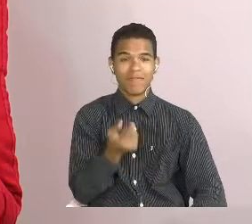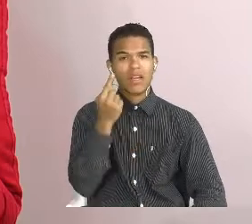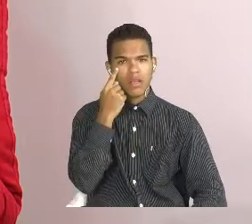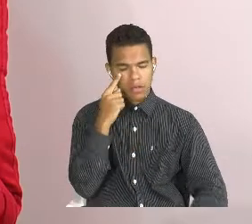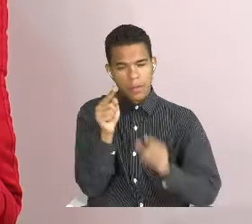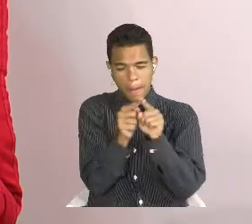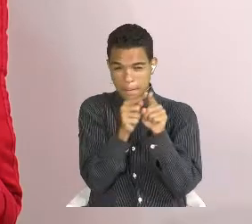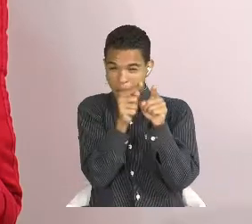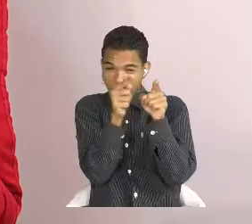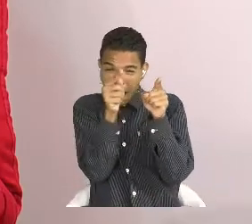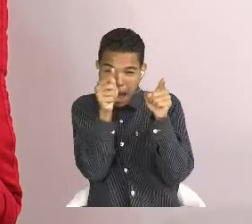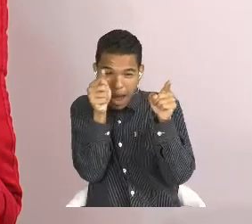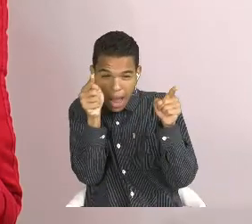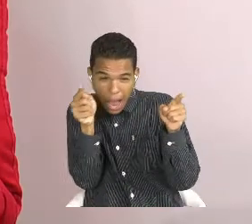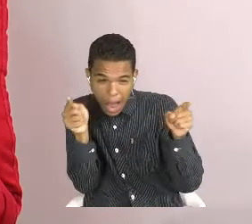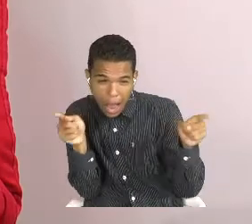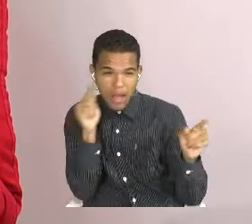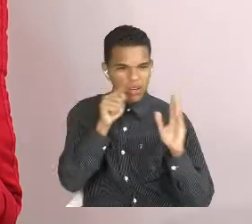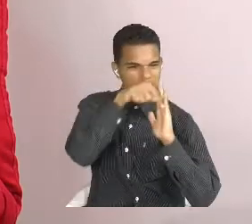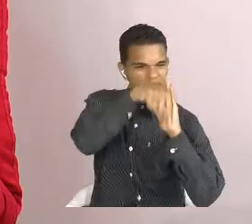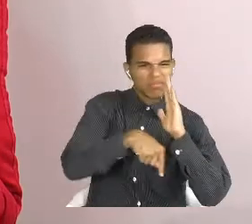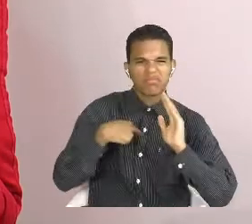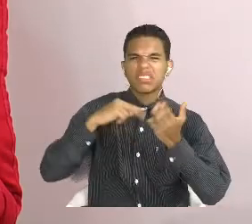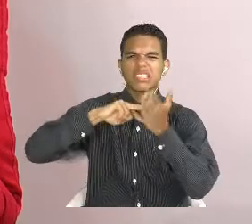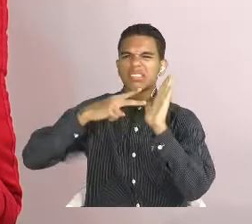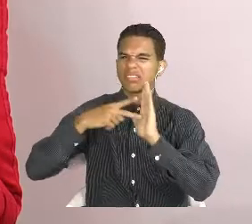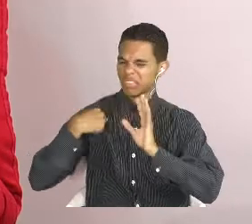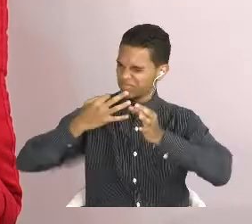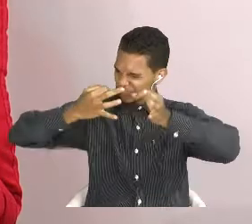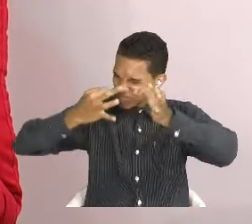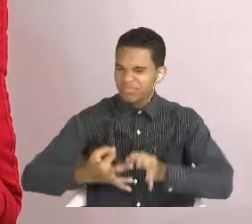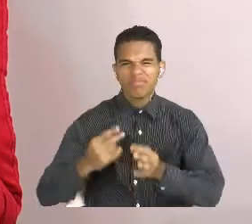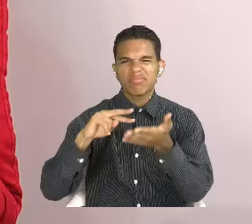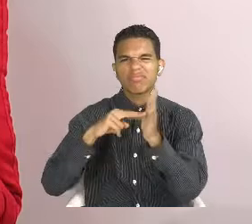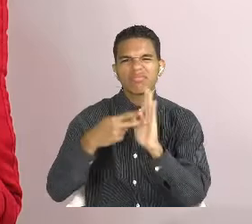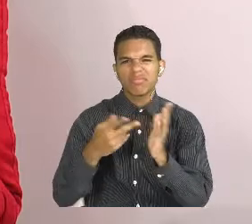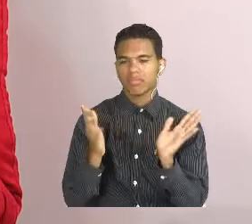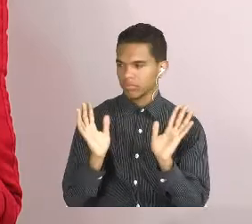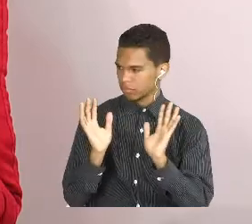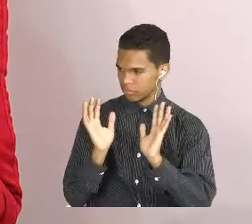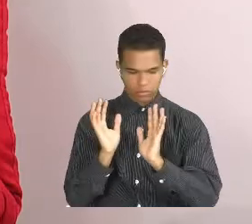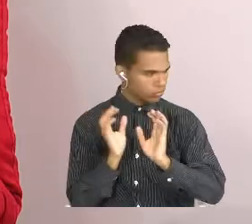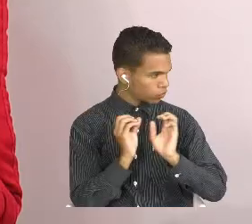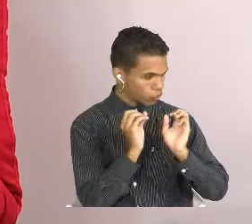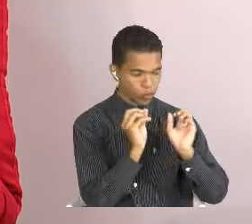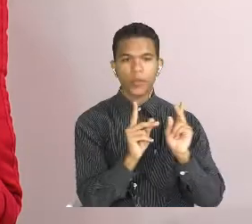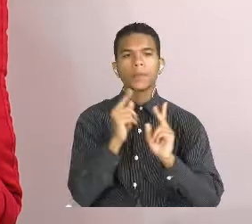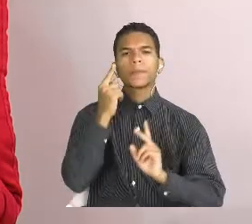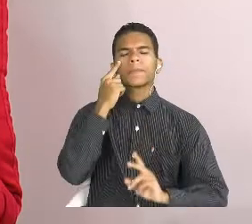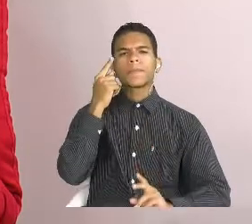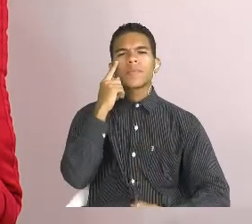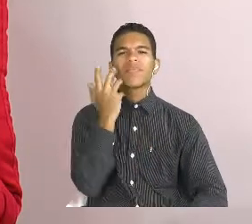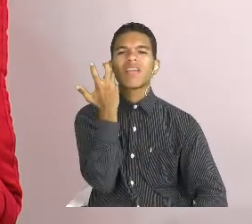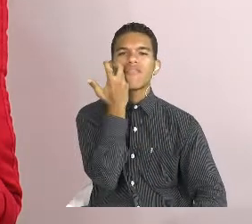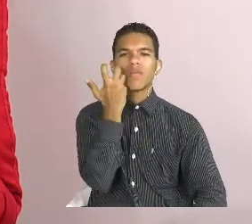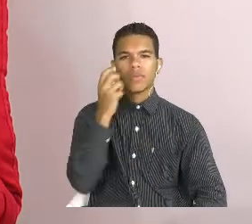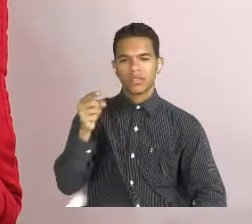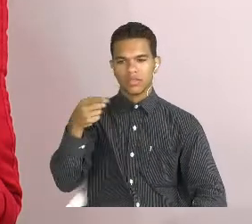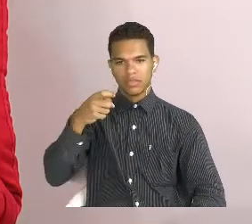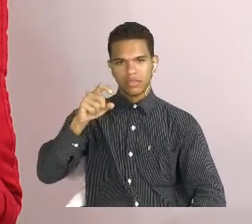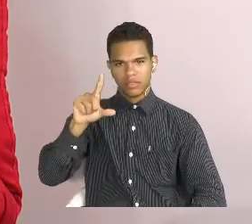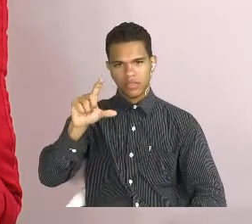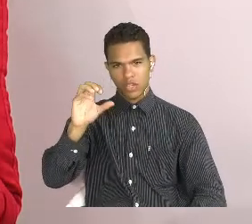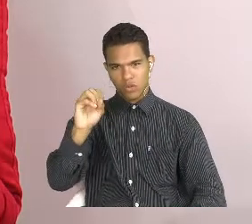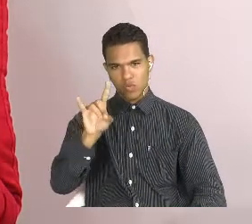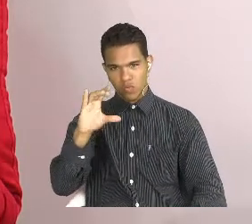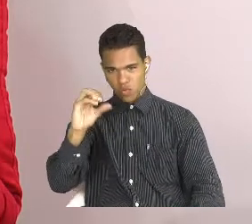y ya te habla acerca de cuál es la definición del glaucoma. Sí, por favor, claro que sí. Ok, el glaucoma es una enfermedad que afecta directamente al